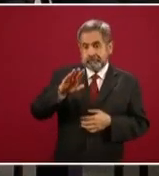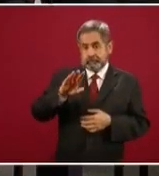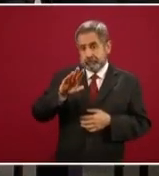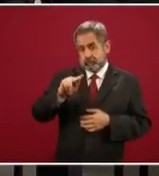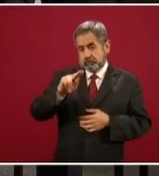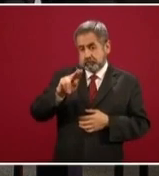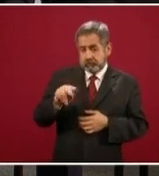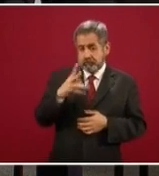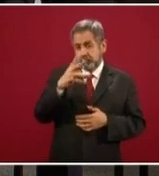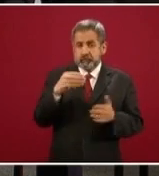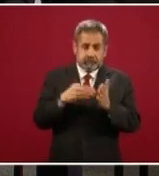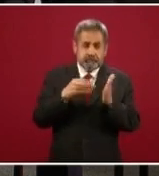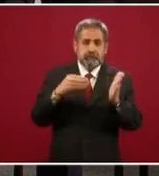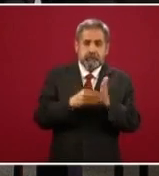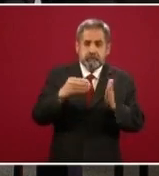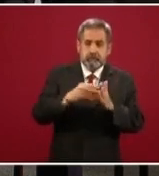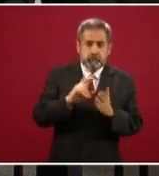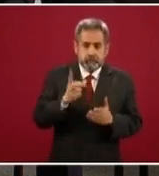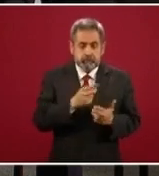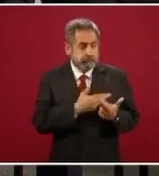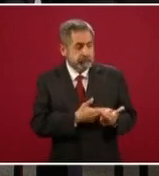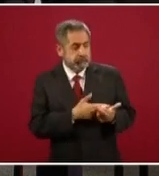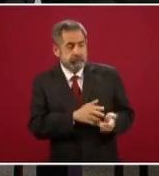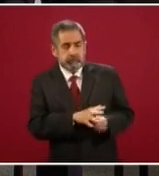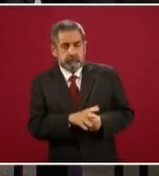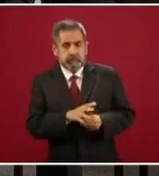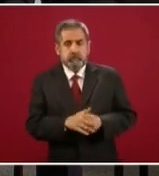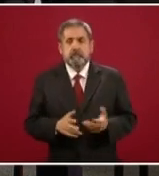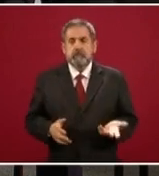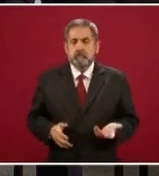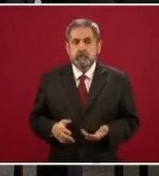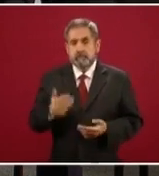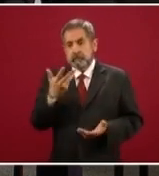184,000 millones de dólares. Son